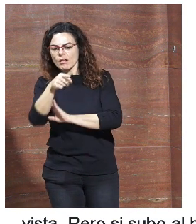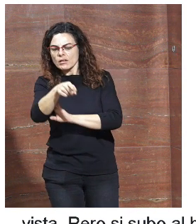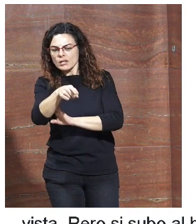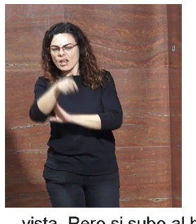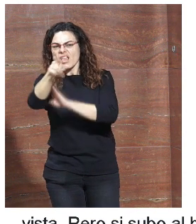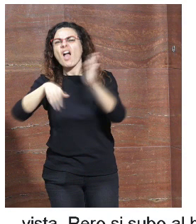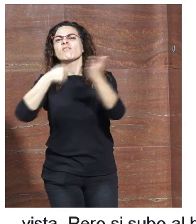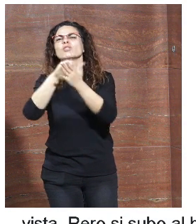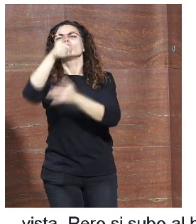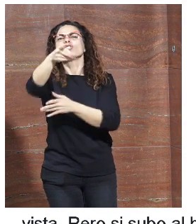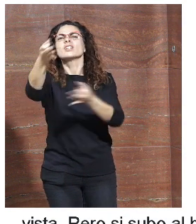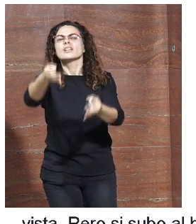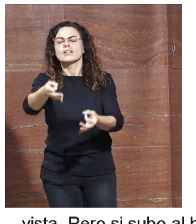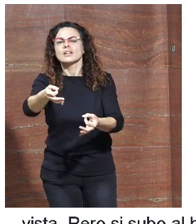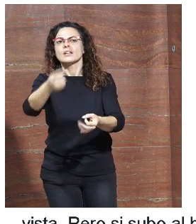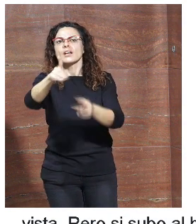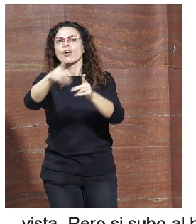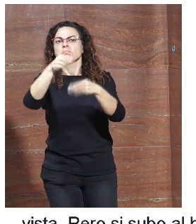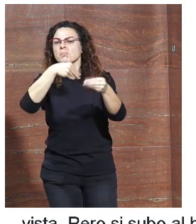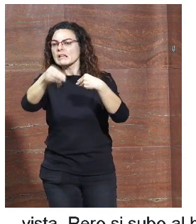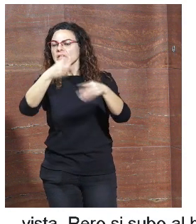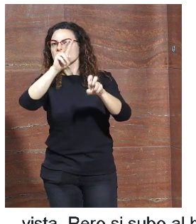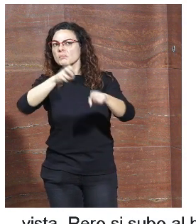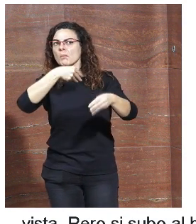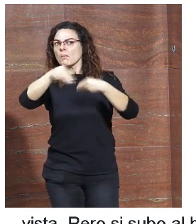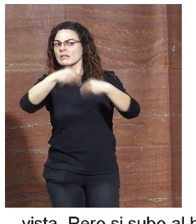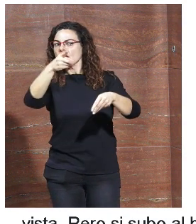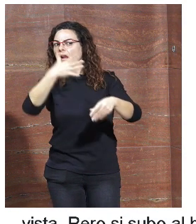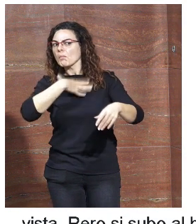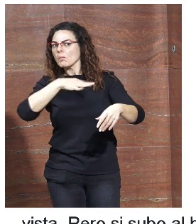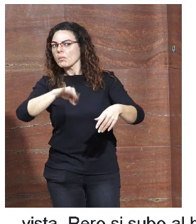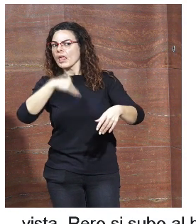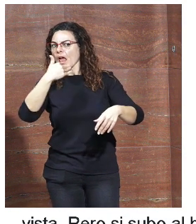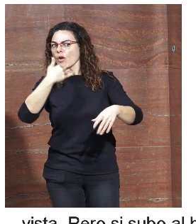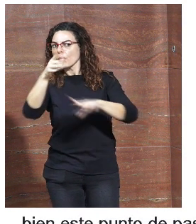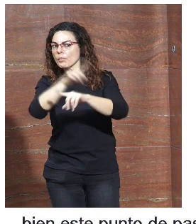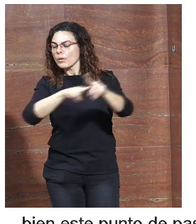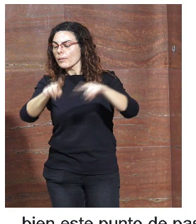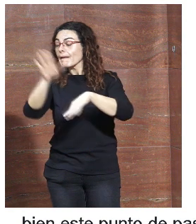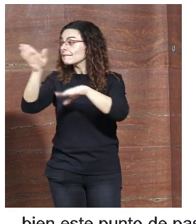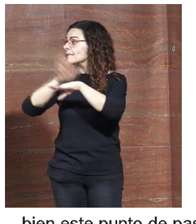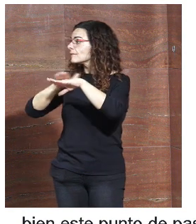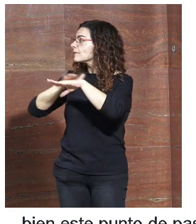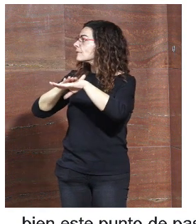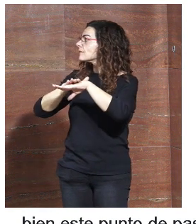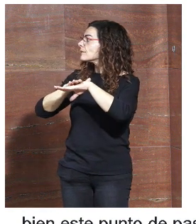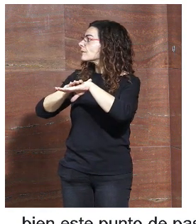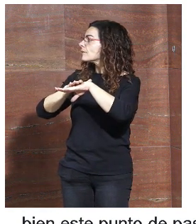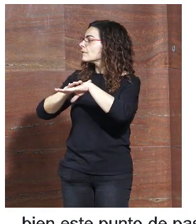¿qué hay? Aparte de la elección de los materiales que puede sufrir el vandalismo con más facilidad o menos y transmitir una idea